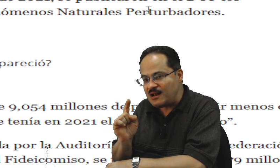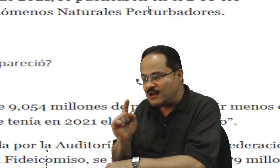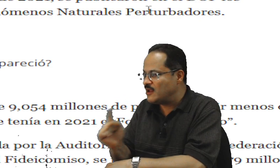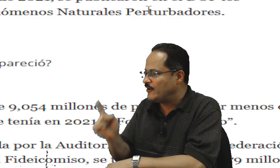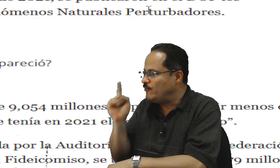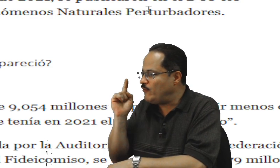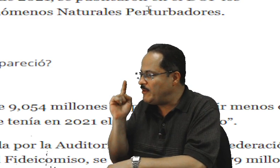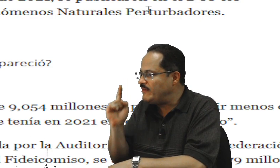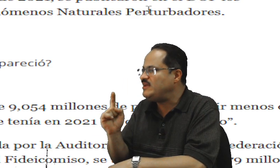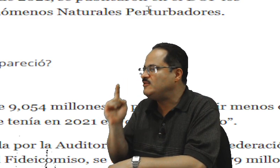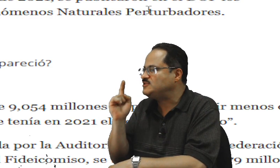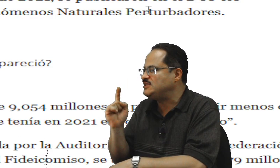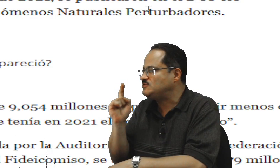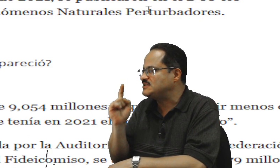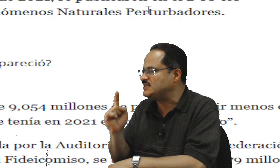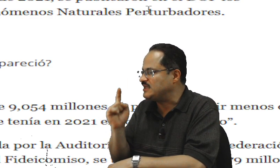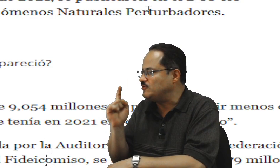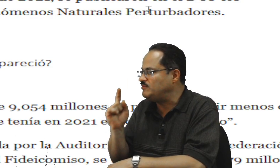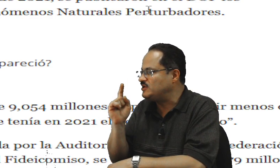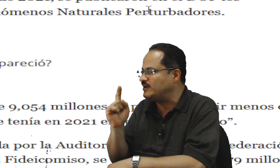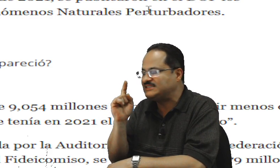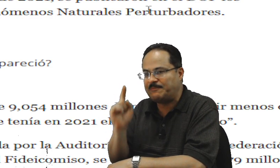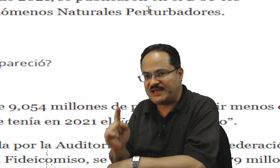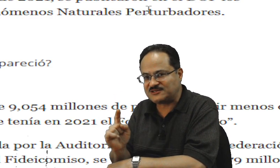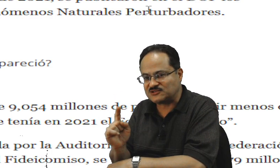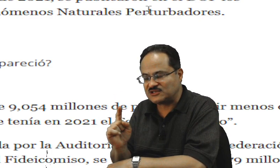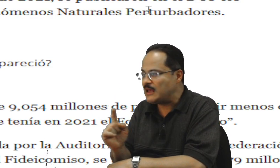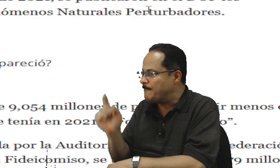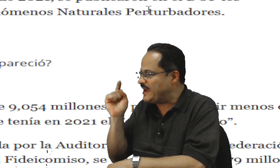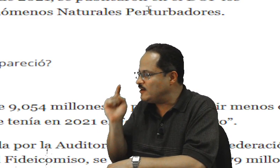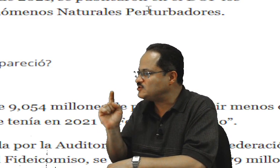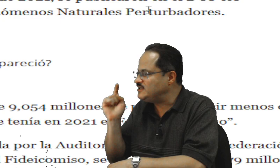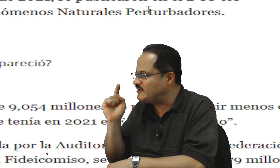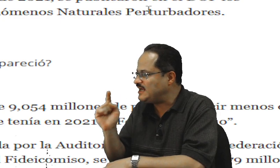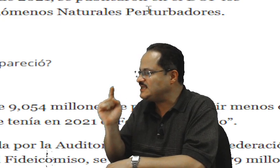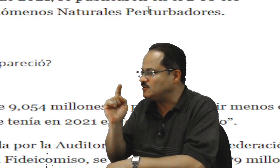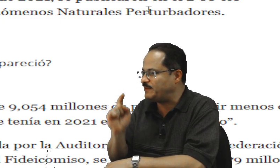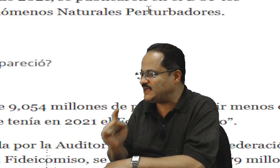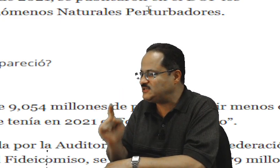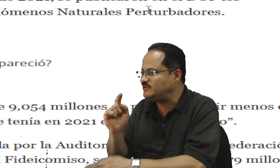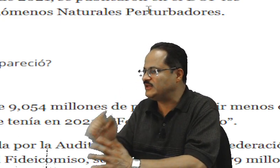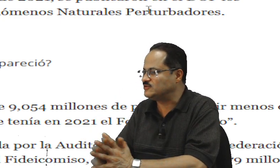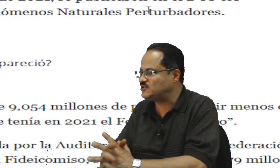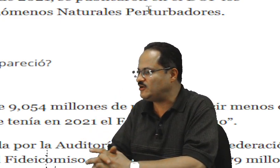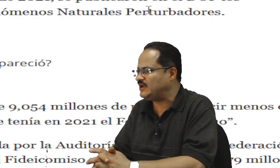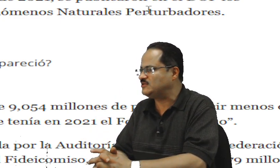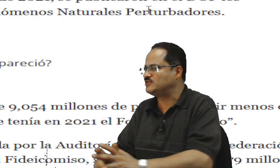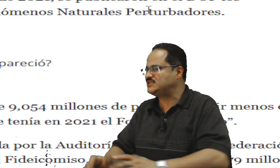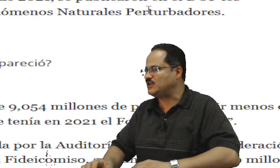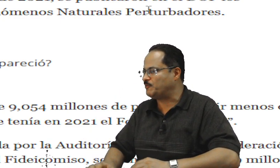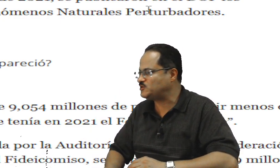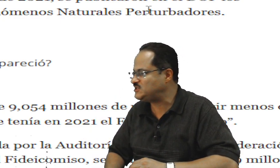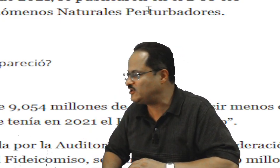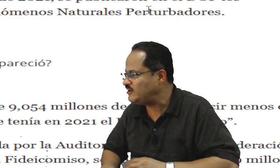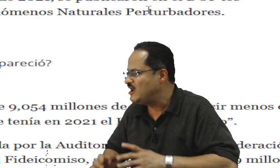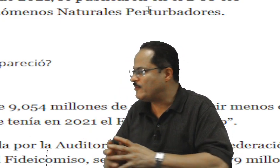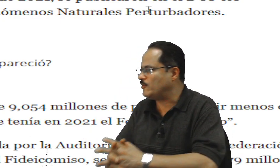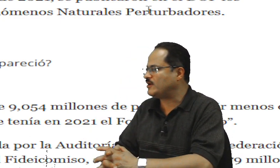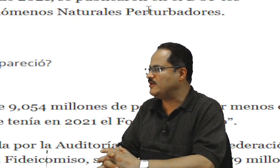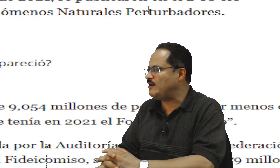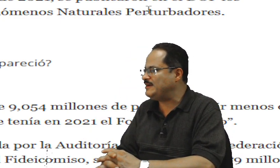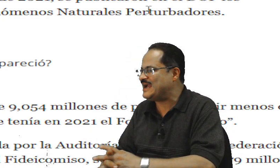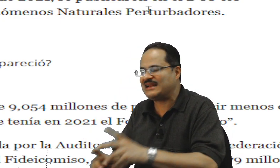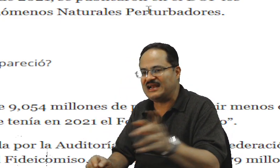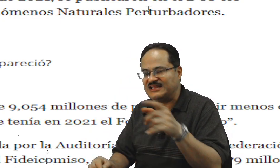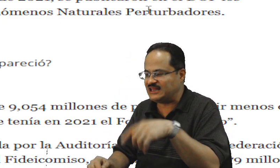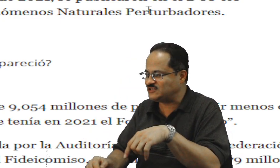total 9261 millones de pesos pero sin reglas de operación denunció entonces la oposición por lo